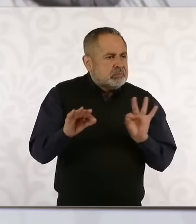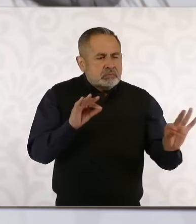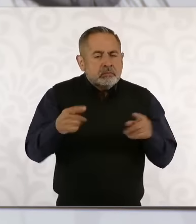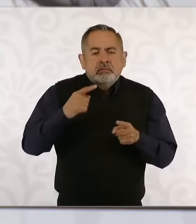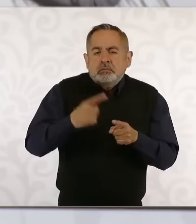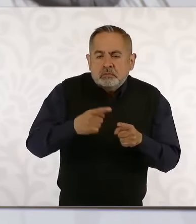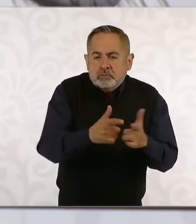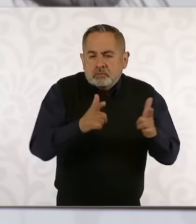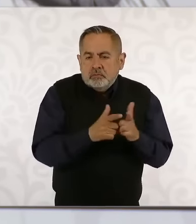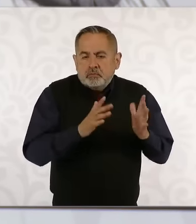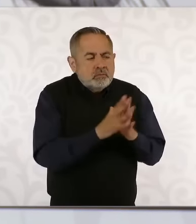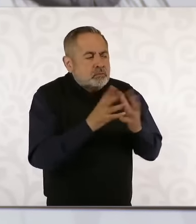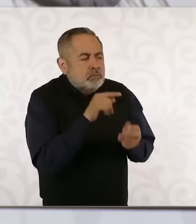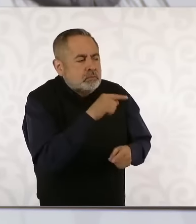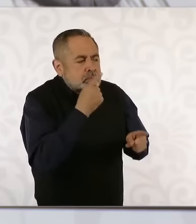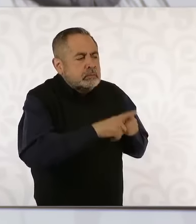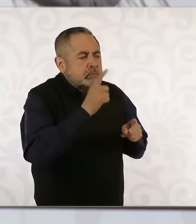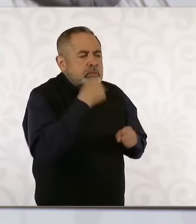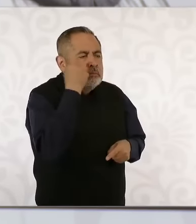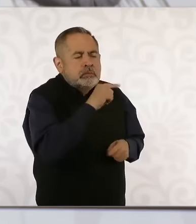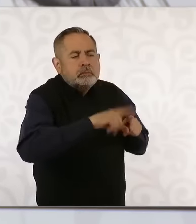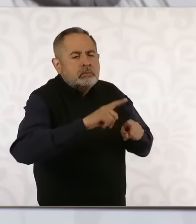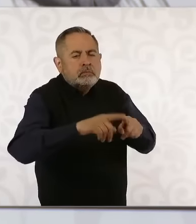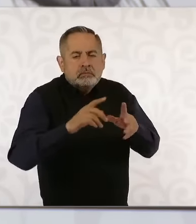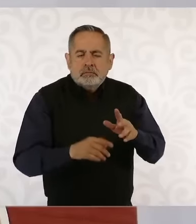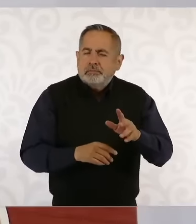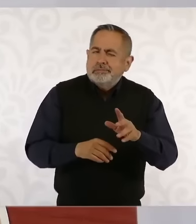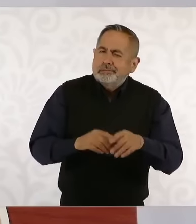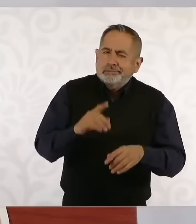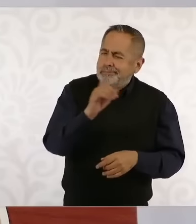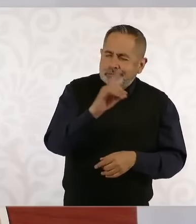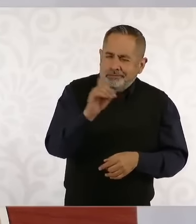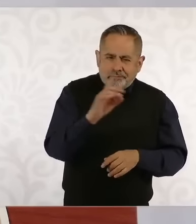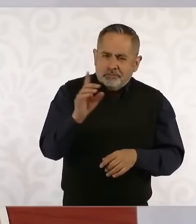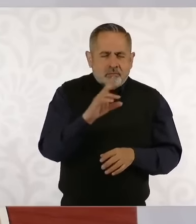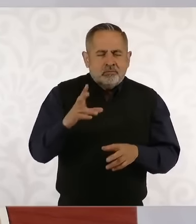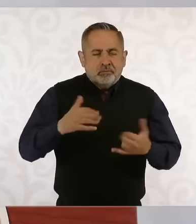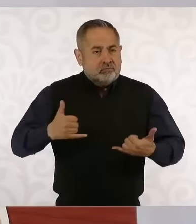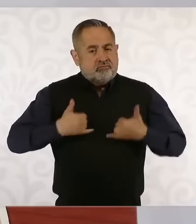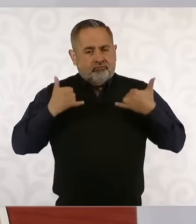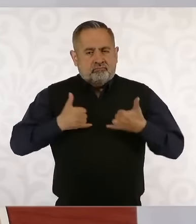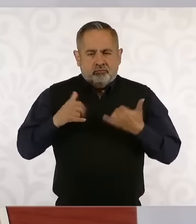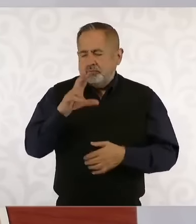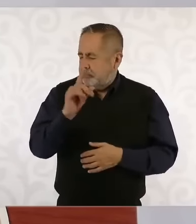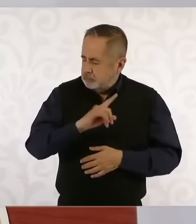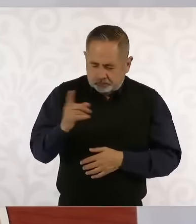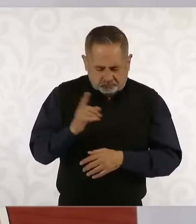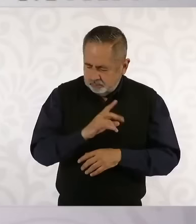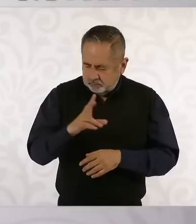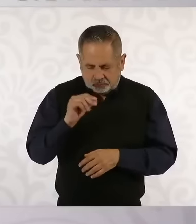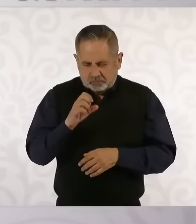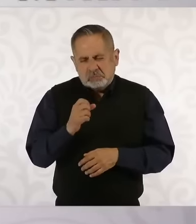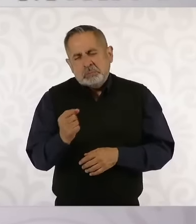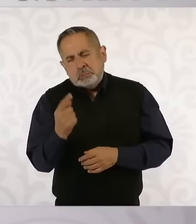grupos fueron los que participaron, quiénes fueron, porque primero no eran jóvenes, habrá habido allí